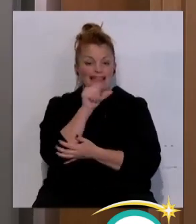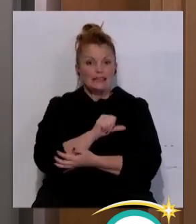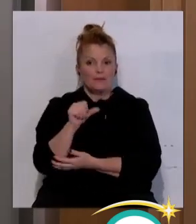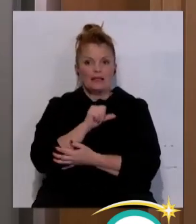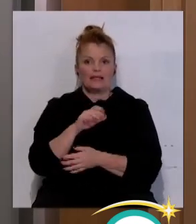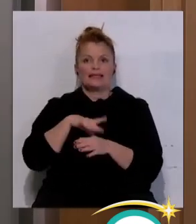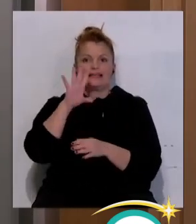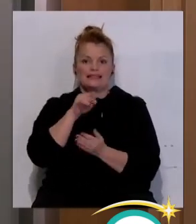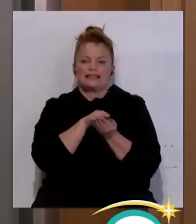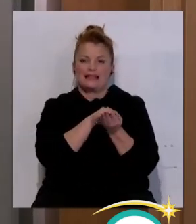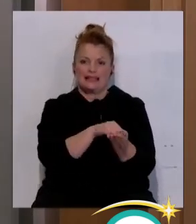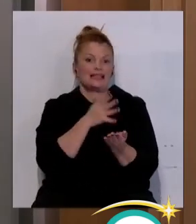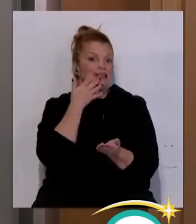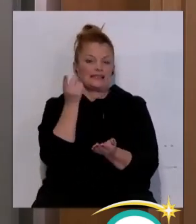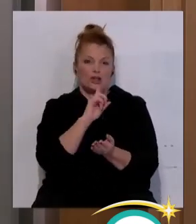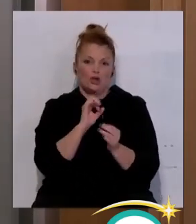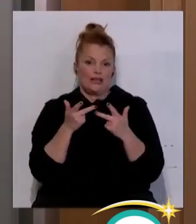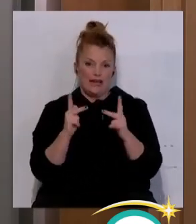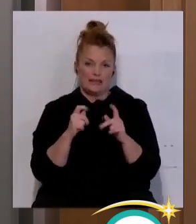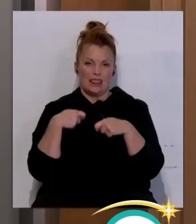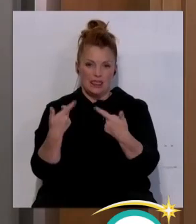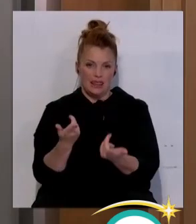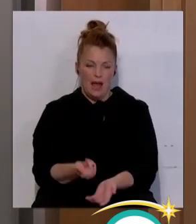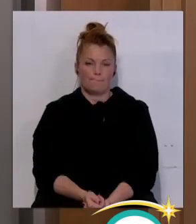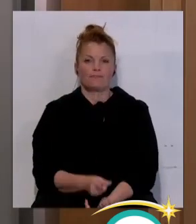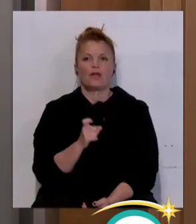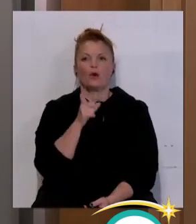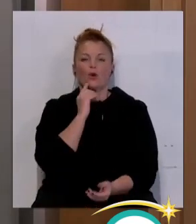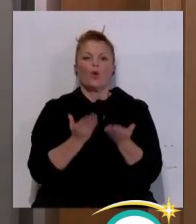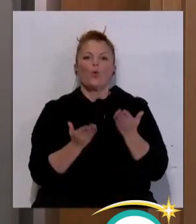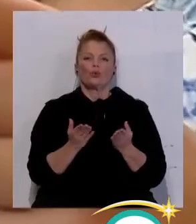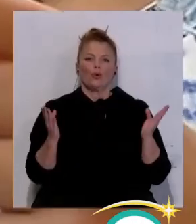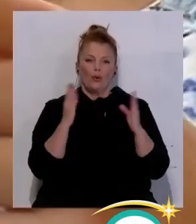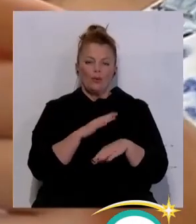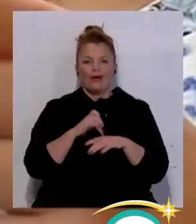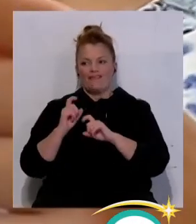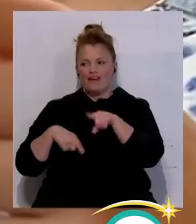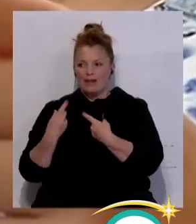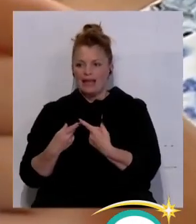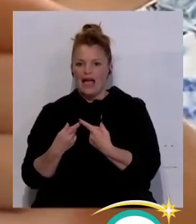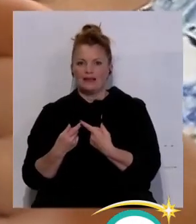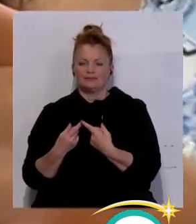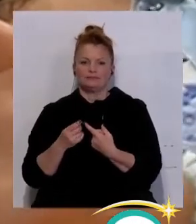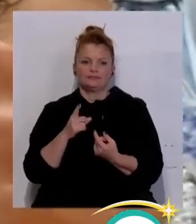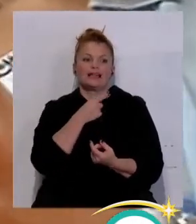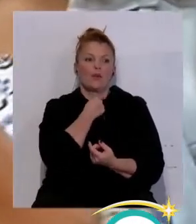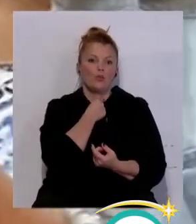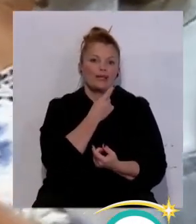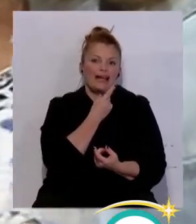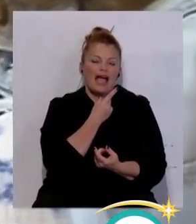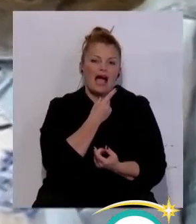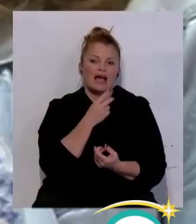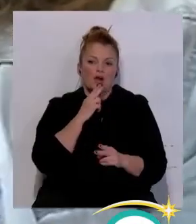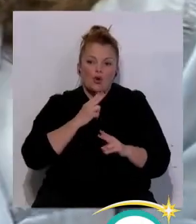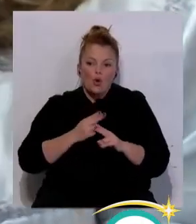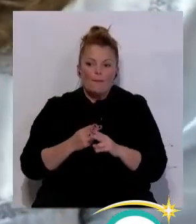estará registrado, si no, no te dan la licencia. Entonces, es un poquito injusto porque hay familias que sí les gustaría poder ver el